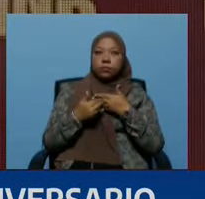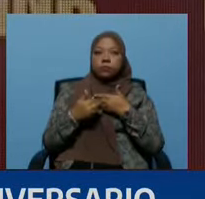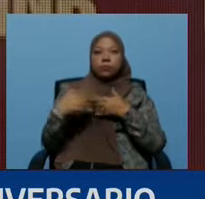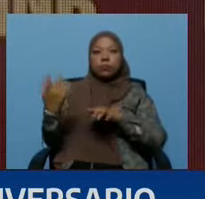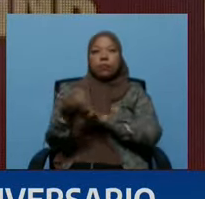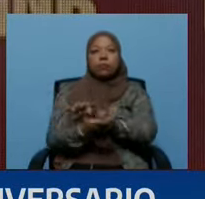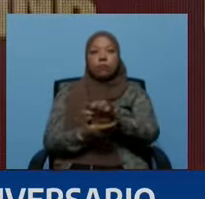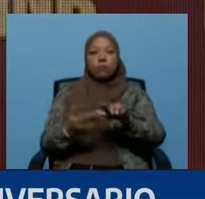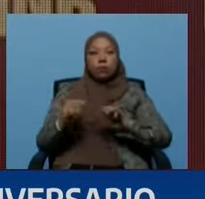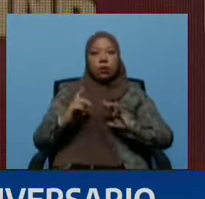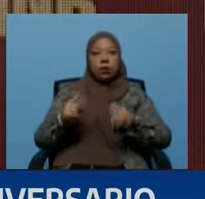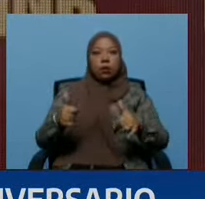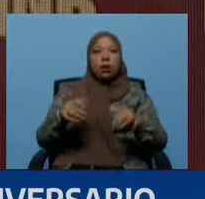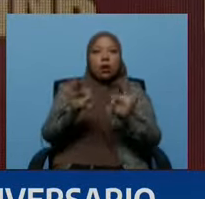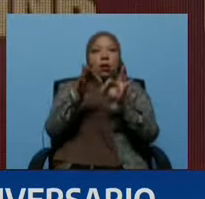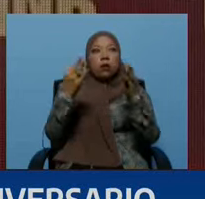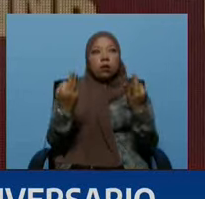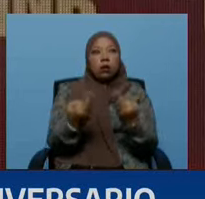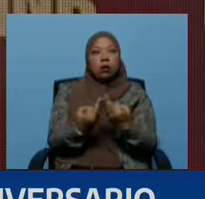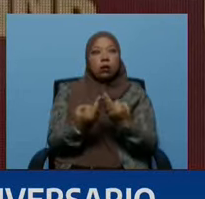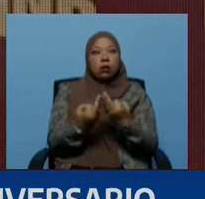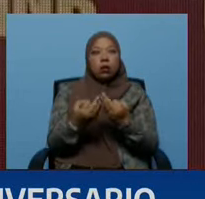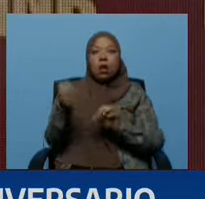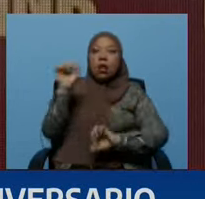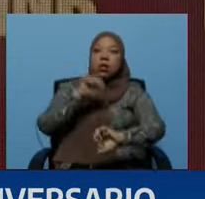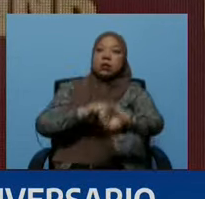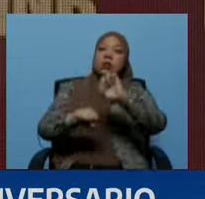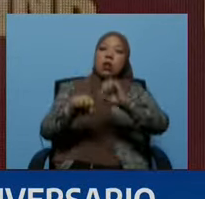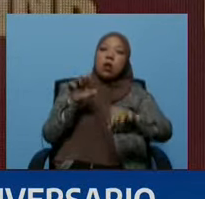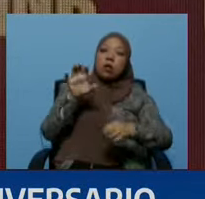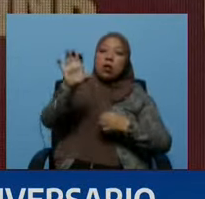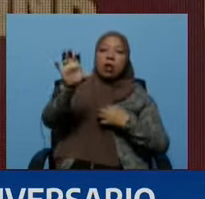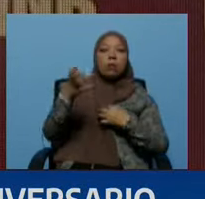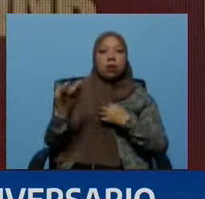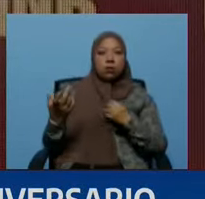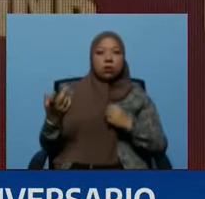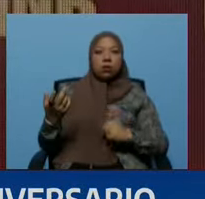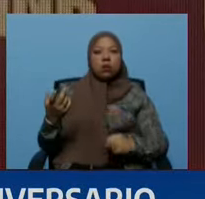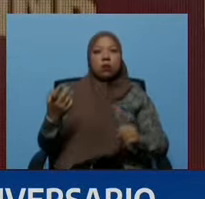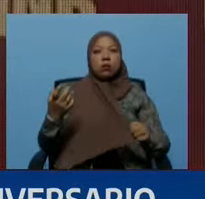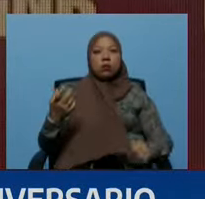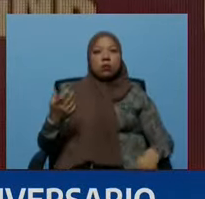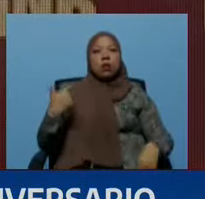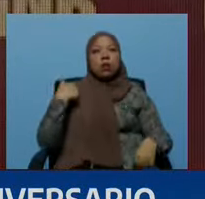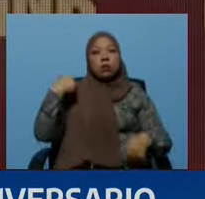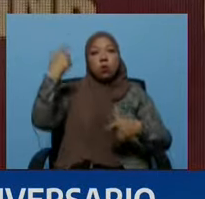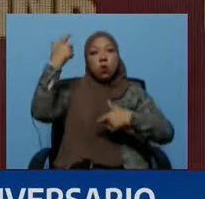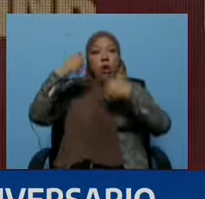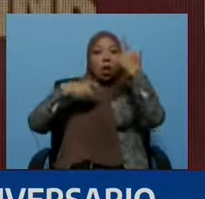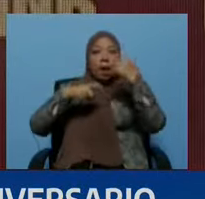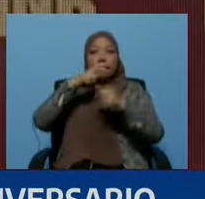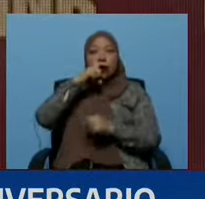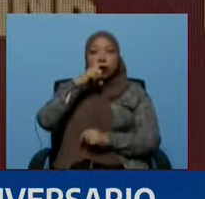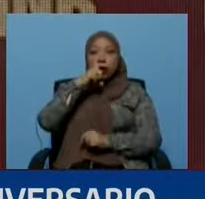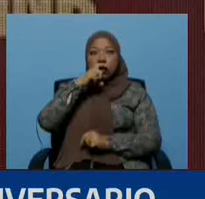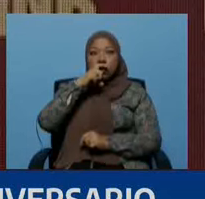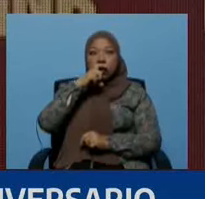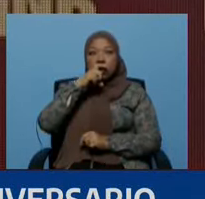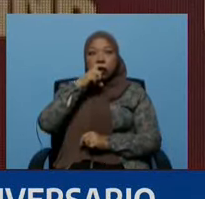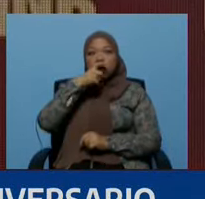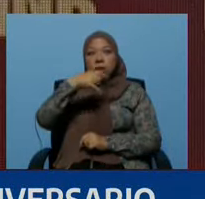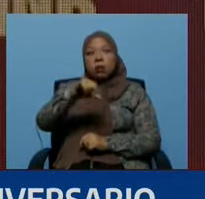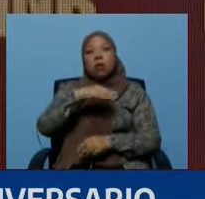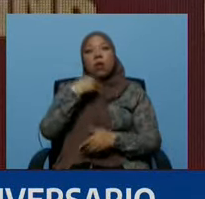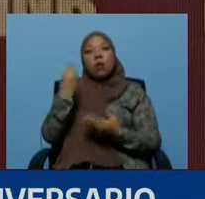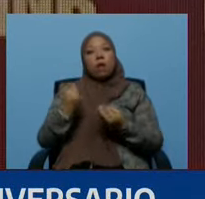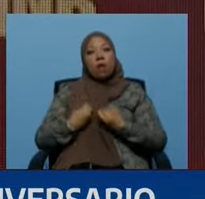criminales. Y él le dijo a la familia, salgo a defender la patria, salgo a defender a mi comandante en jefe. Y si tengo que